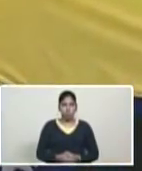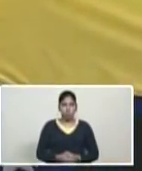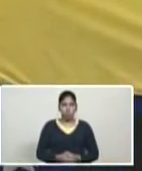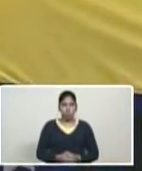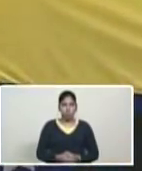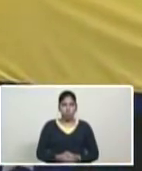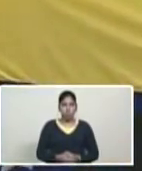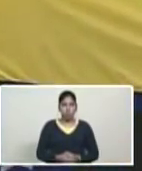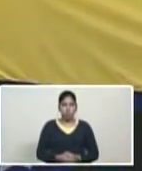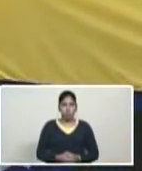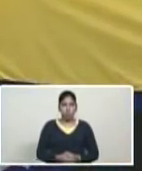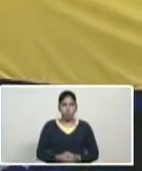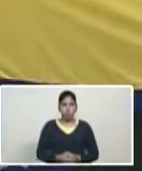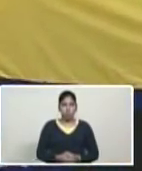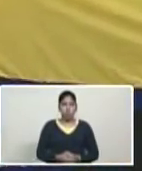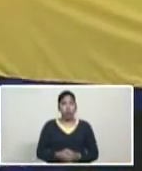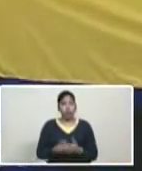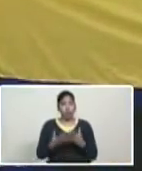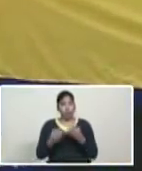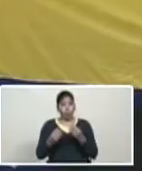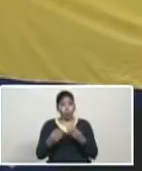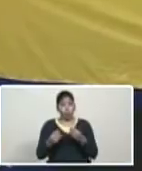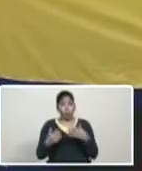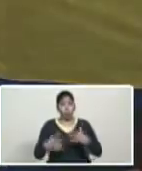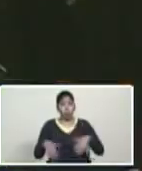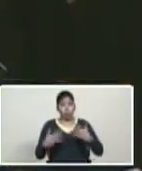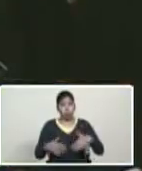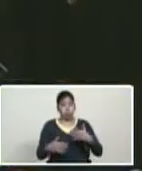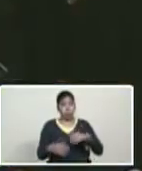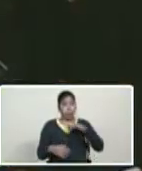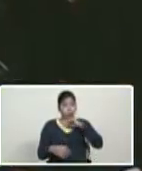Son grandes las enseñanzas del proceso bolivariano,